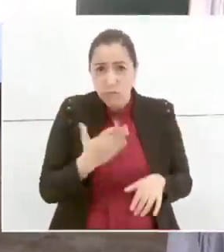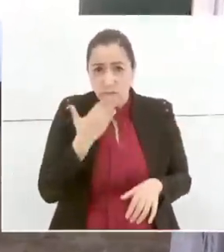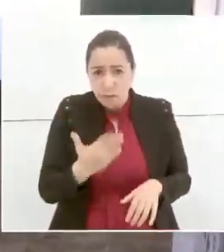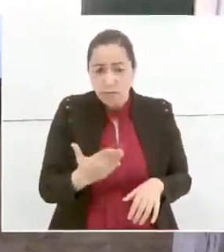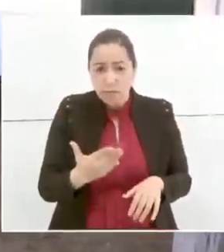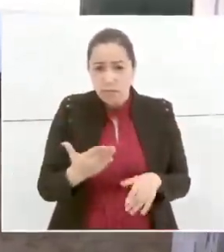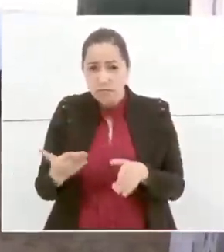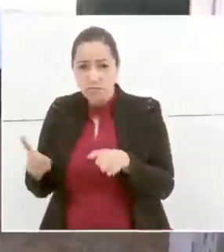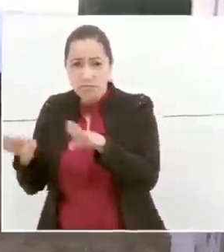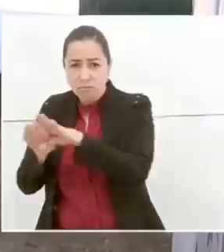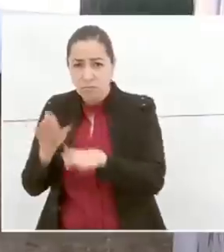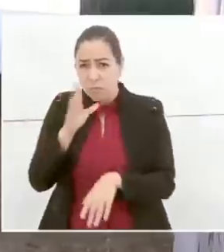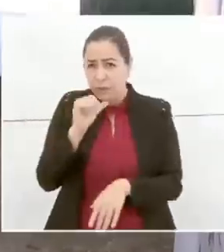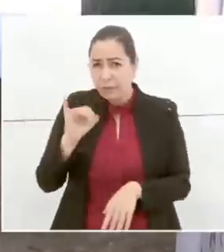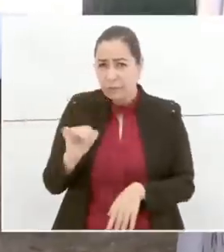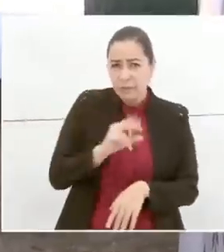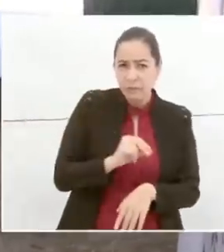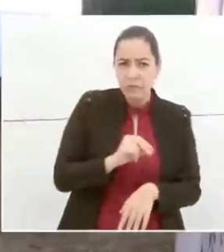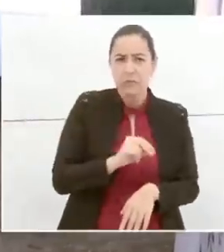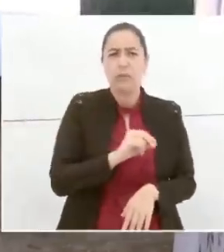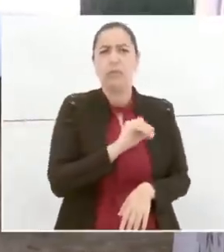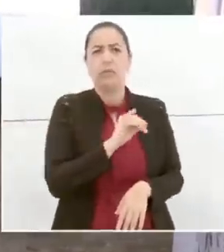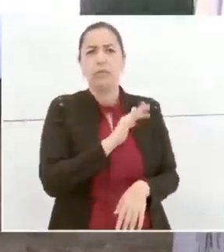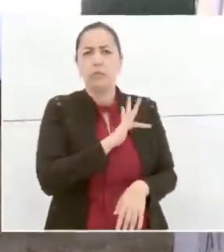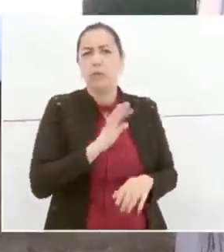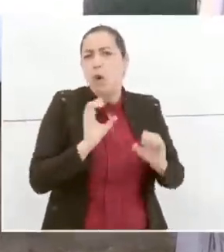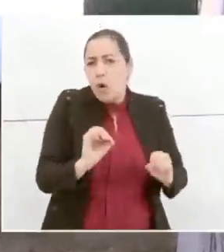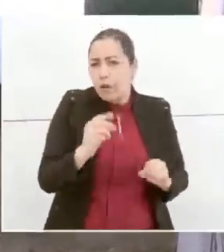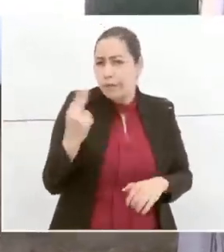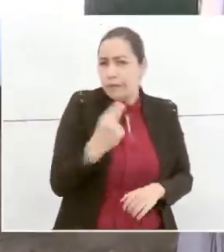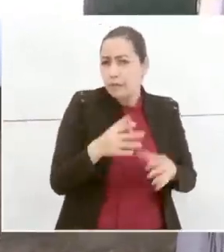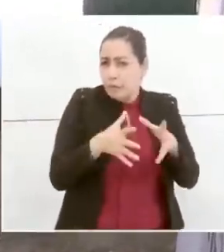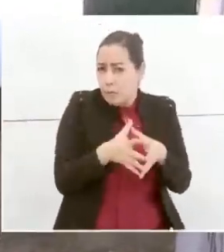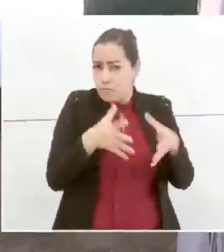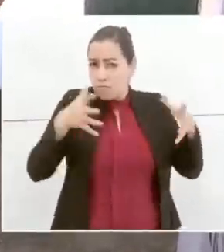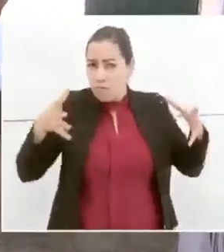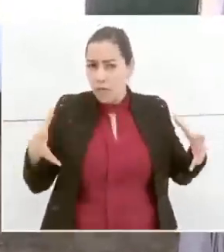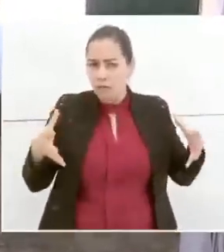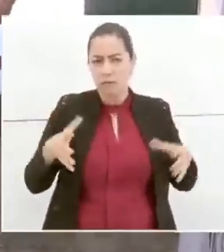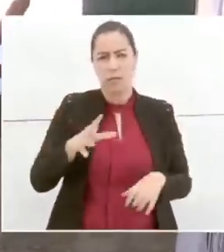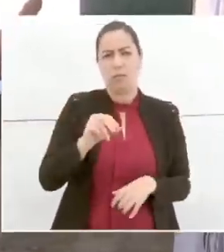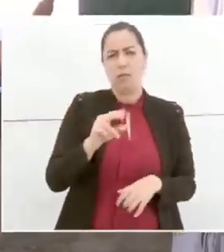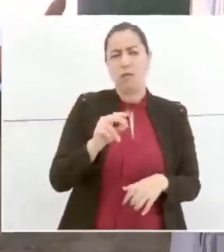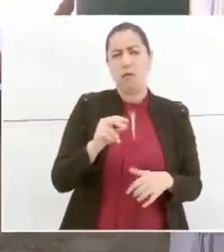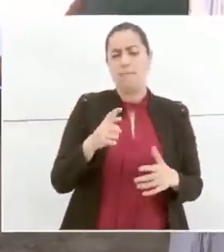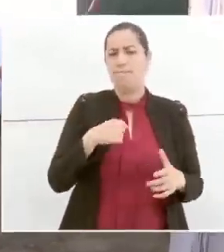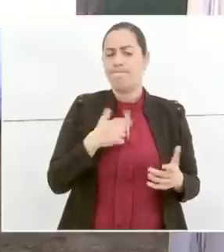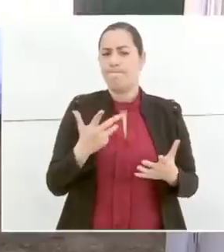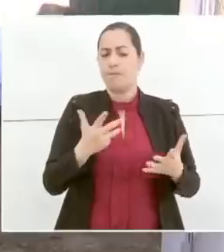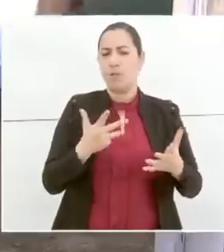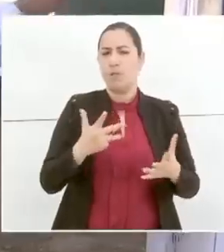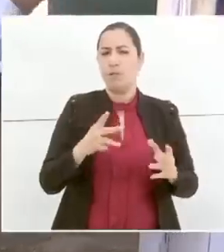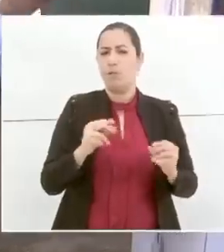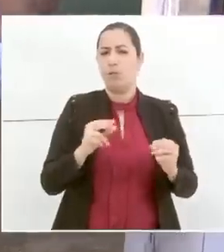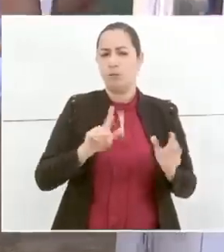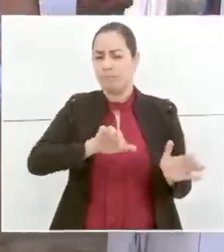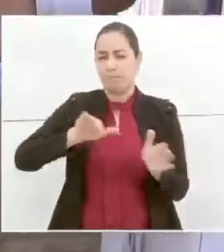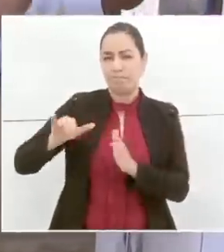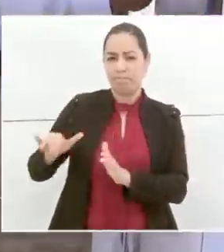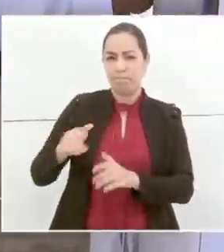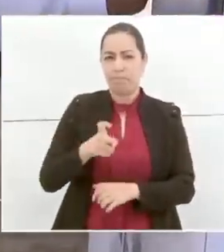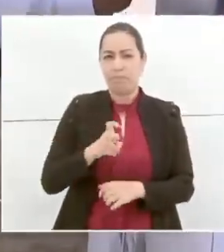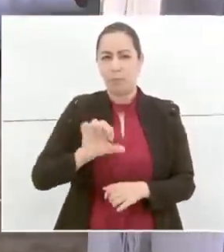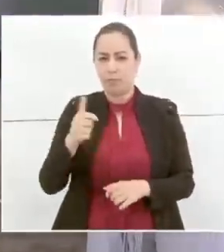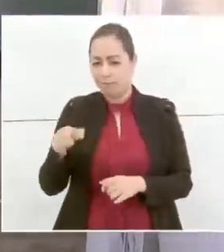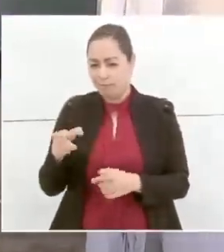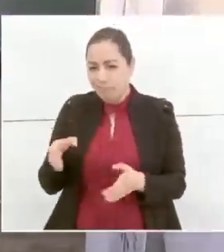puede? Sí se puede. ¿O se requiere ampliar? No, ampliar esta. Yo no ampliaría esta para nada. No, esta no, esta